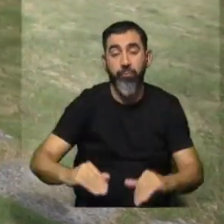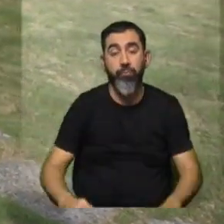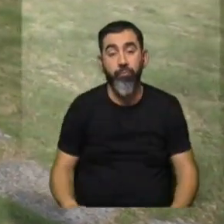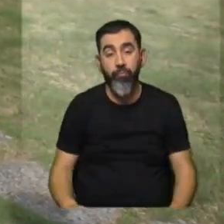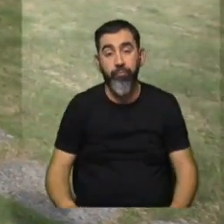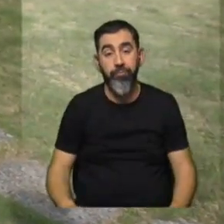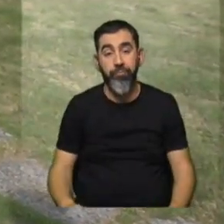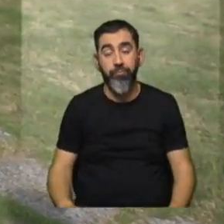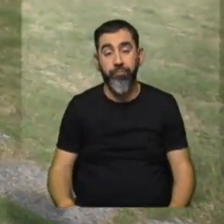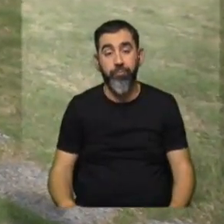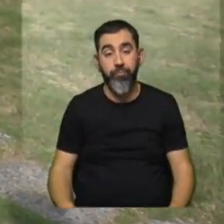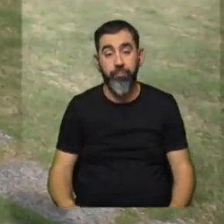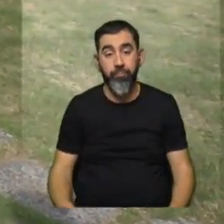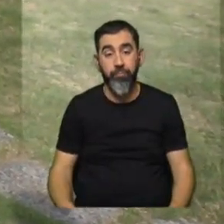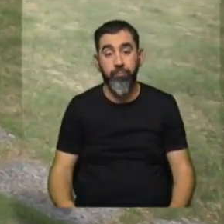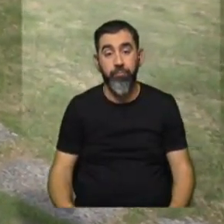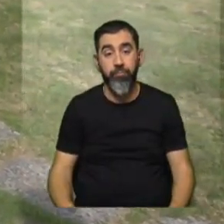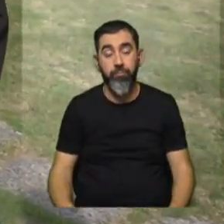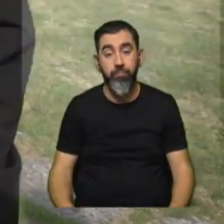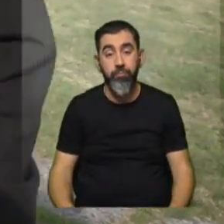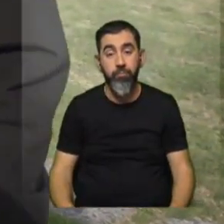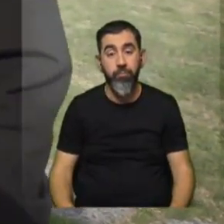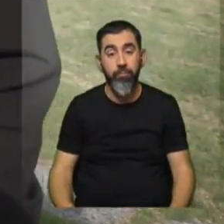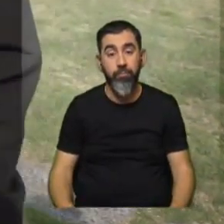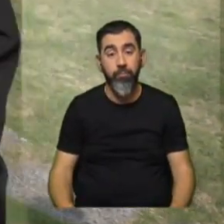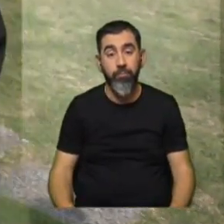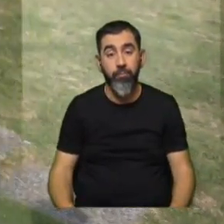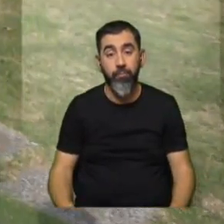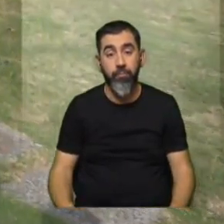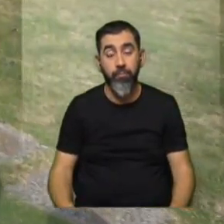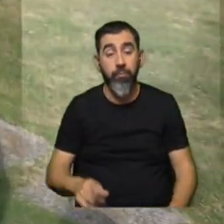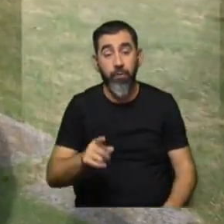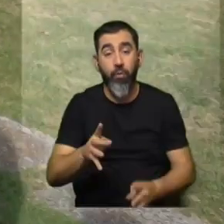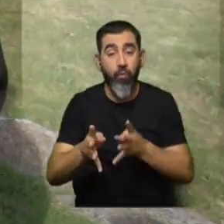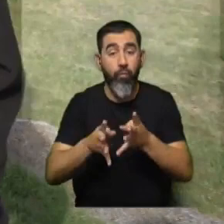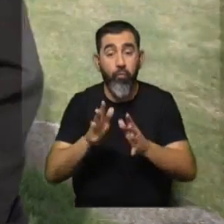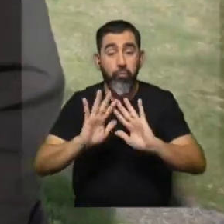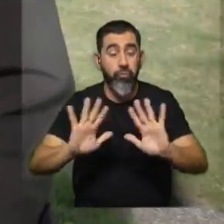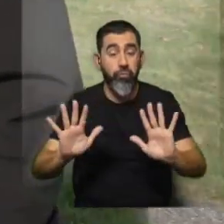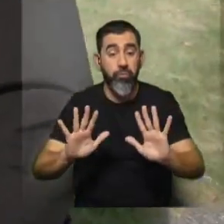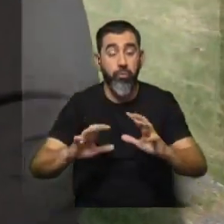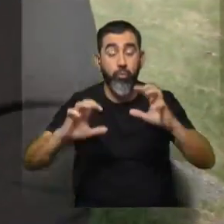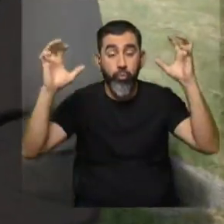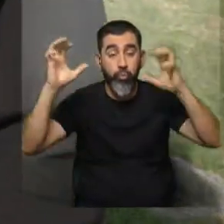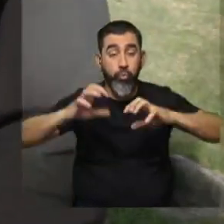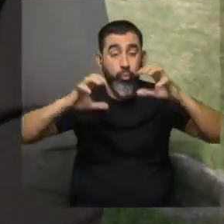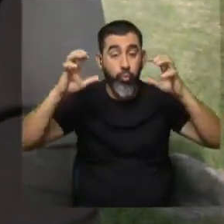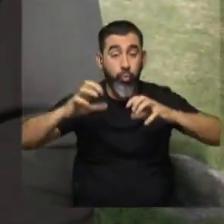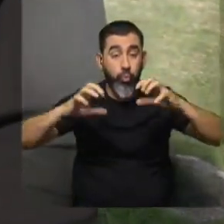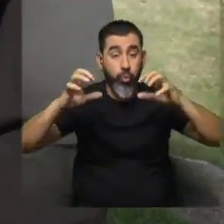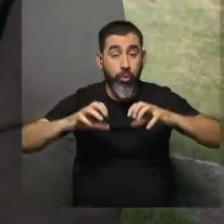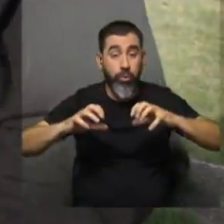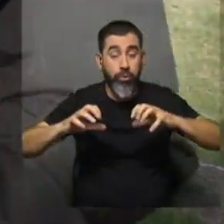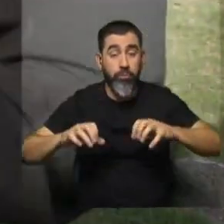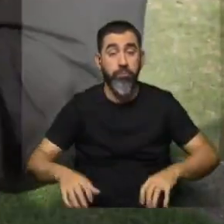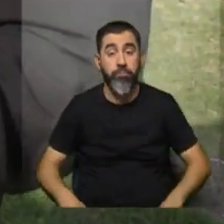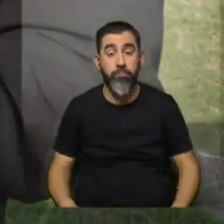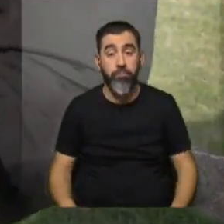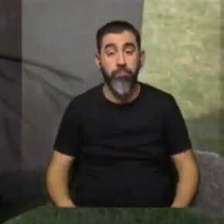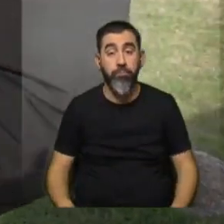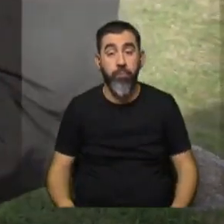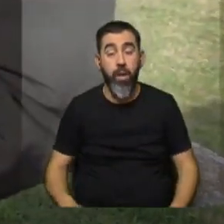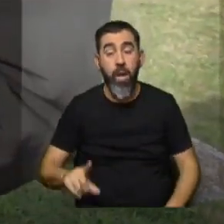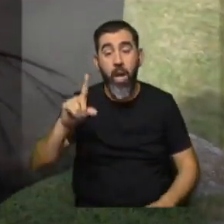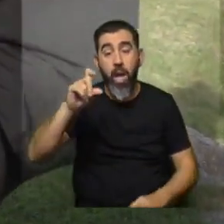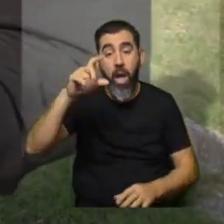Y en este caso, este pluviómetro, el funcionamiento es así: precipita, el agua